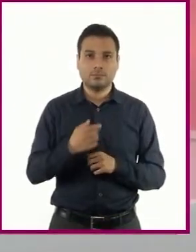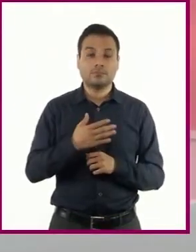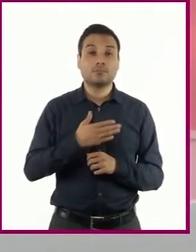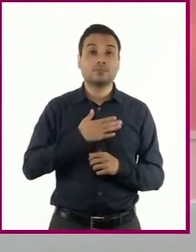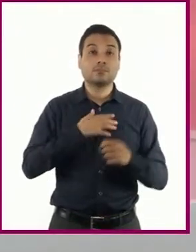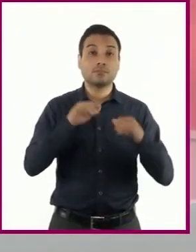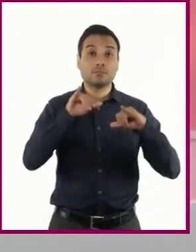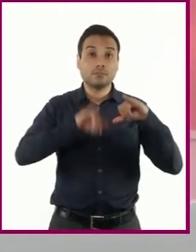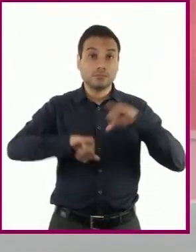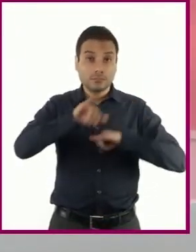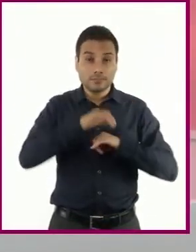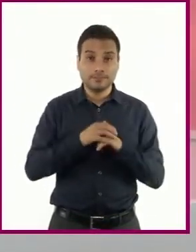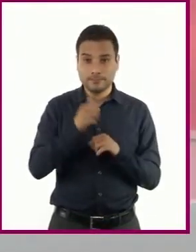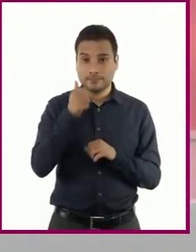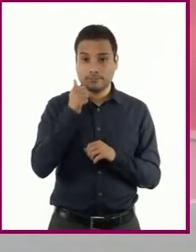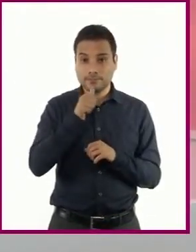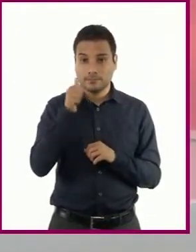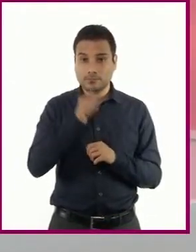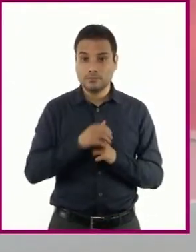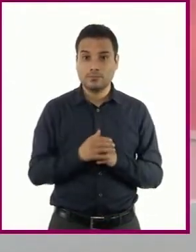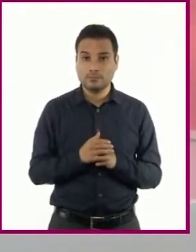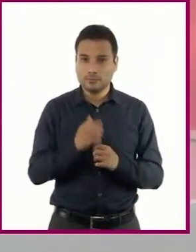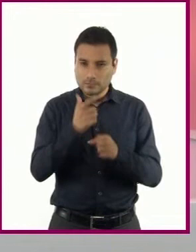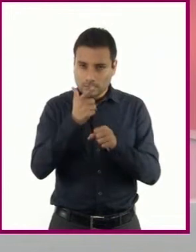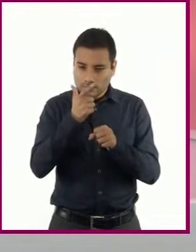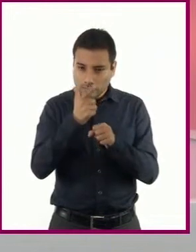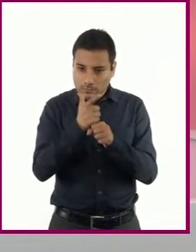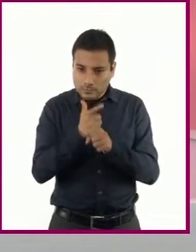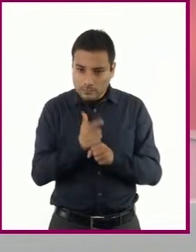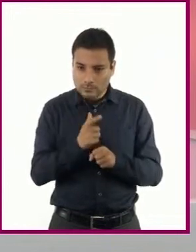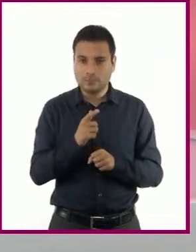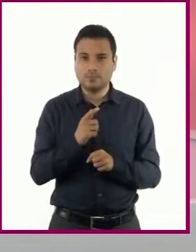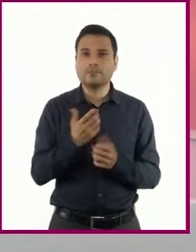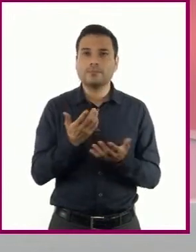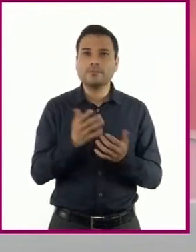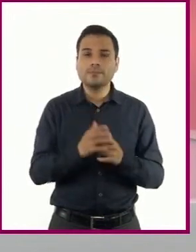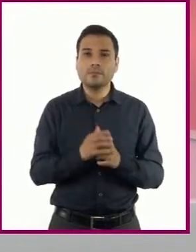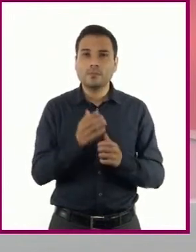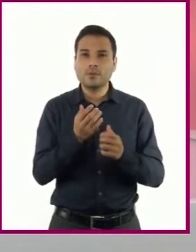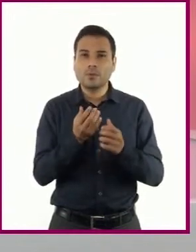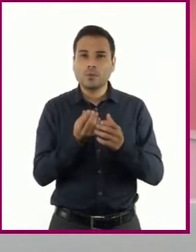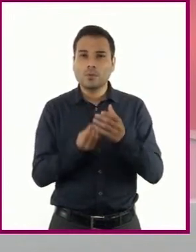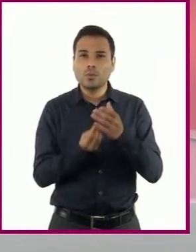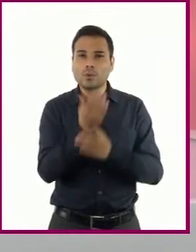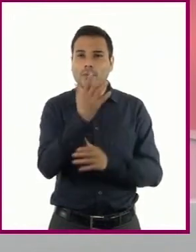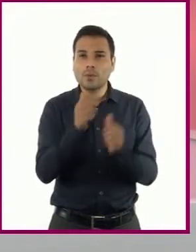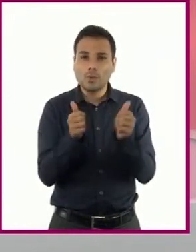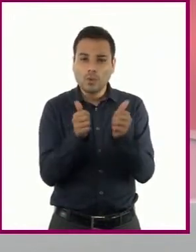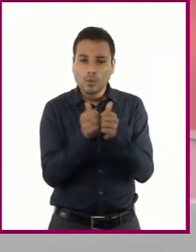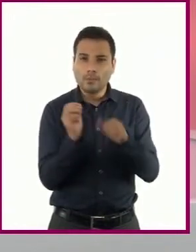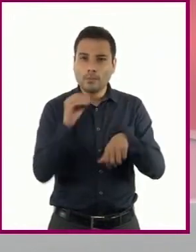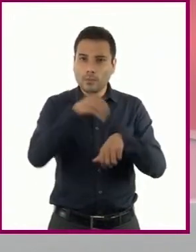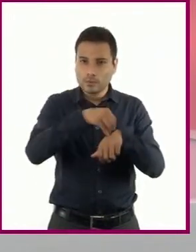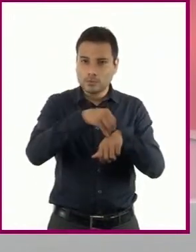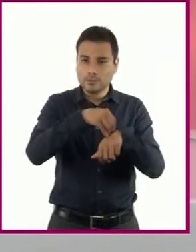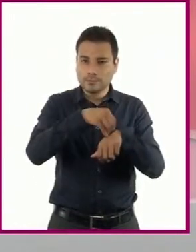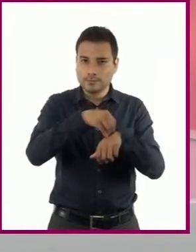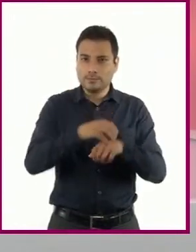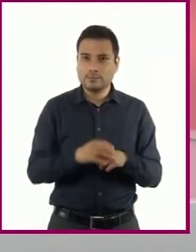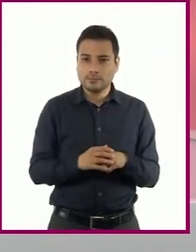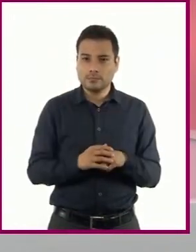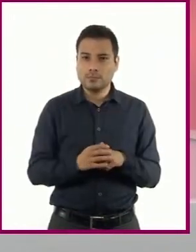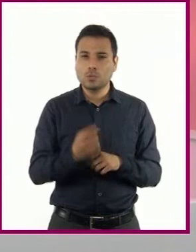laboratorio tratamos de identificar compuestos que sean capaces de incrementar el periodo de vida en un